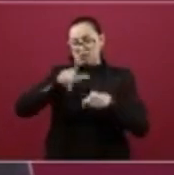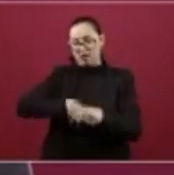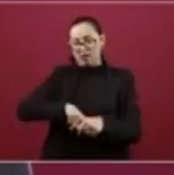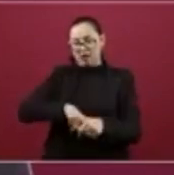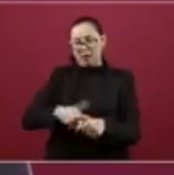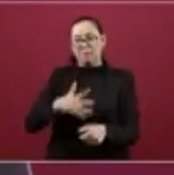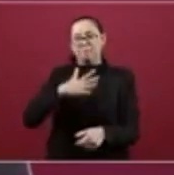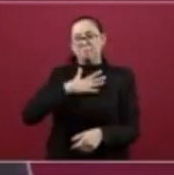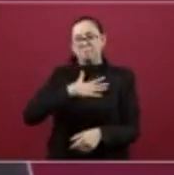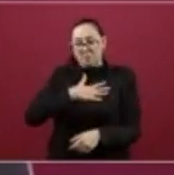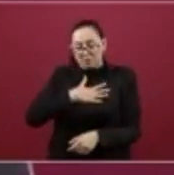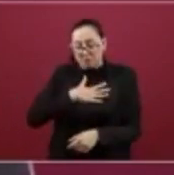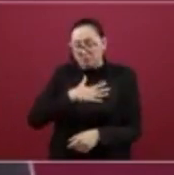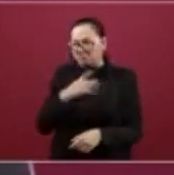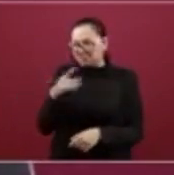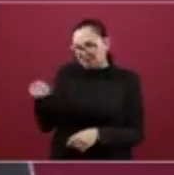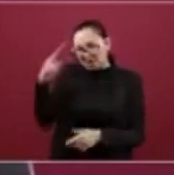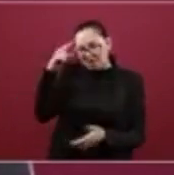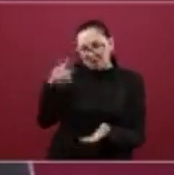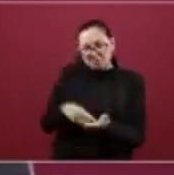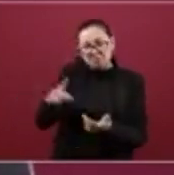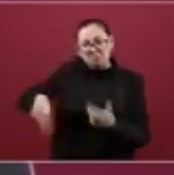que no perjudica.